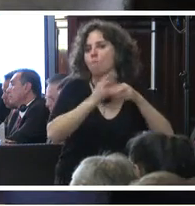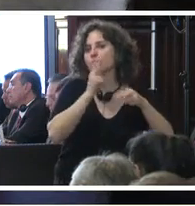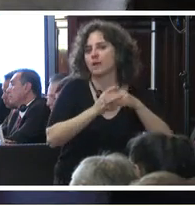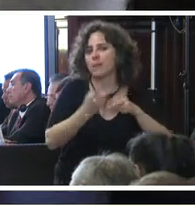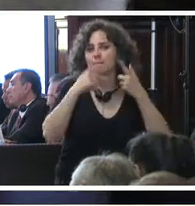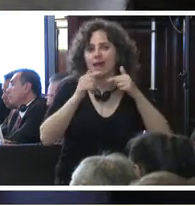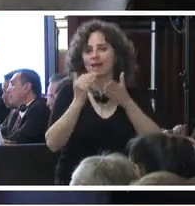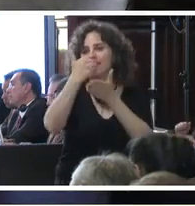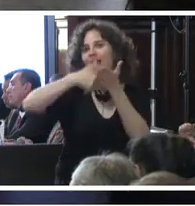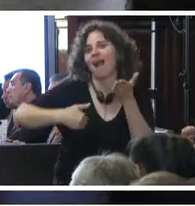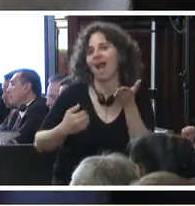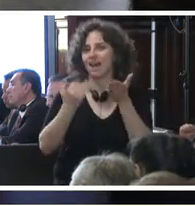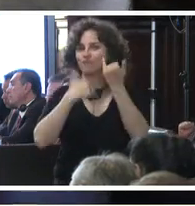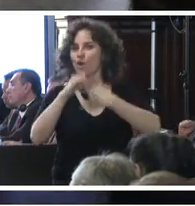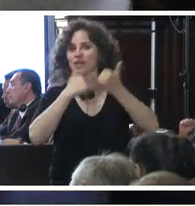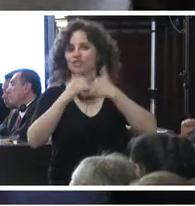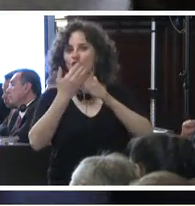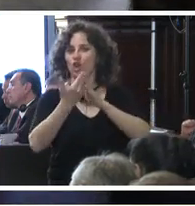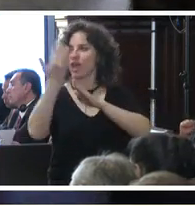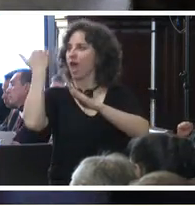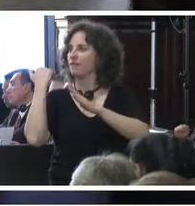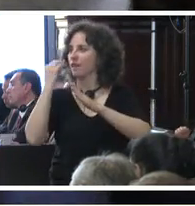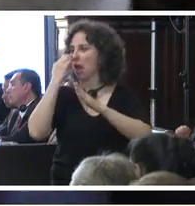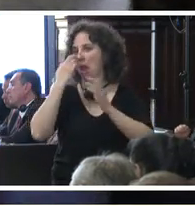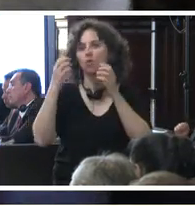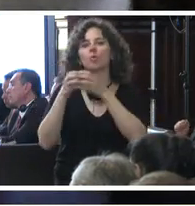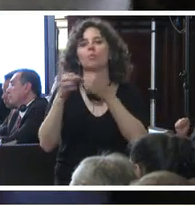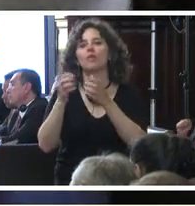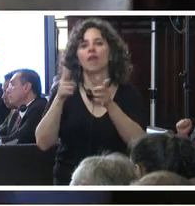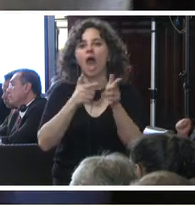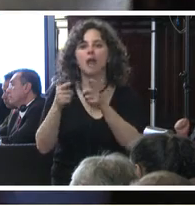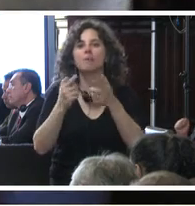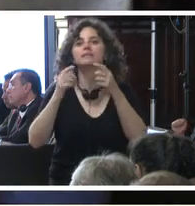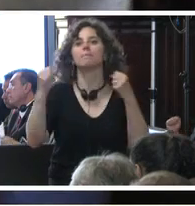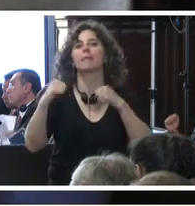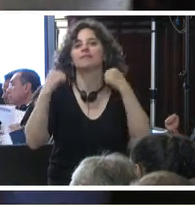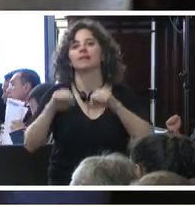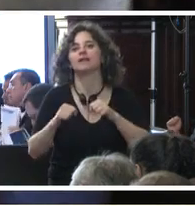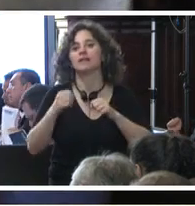tratar de limpiar lo que la corporación anteriormente llamada Grupo de Armas y Tácticas Especiales, ahora